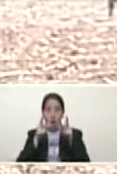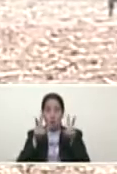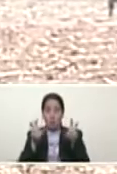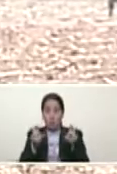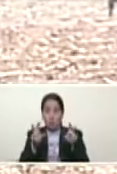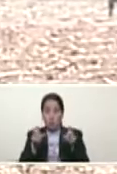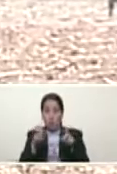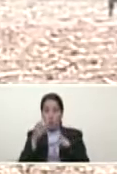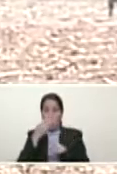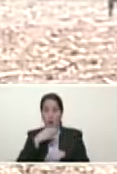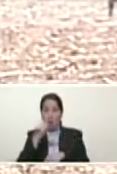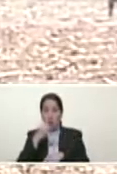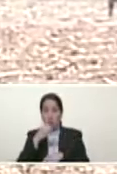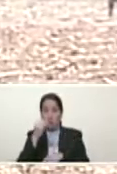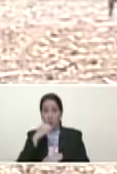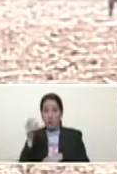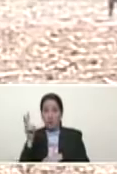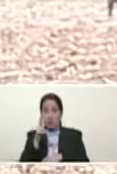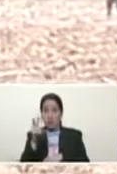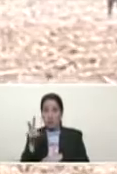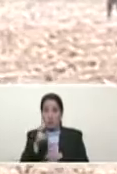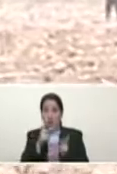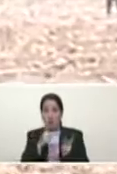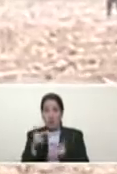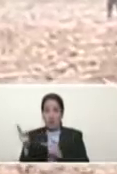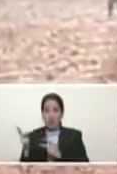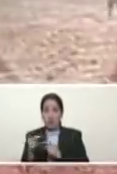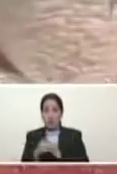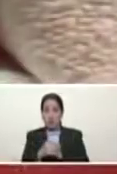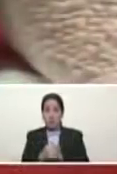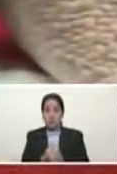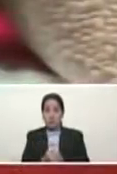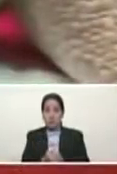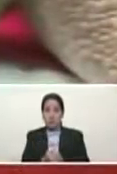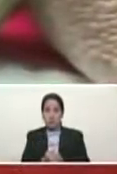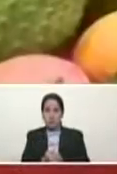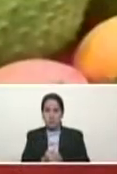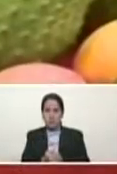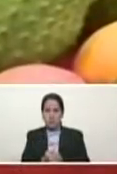venezolano. Adelante, compañera Tibisay León.